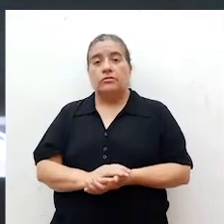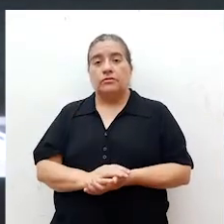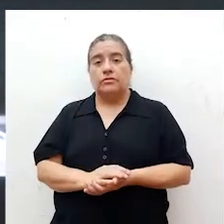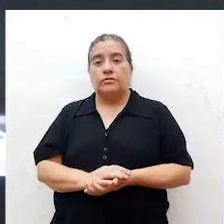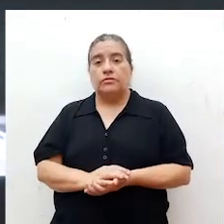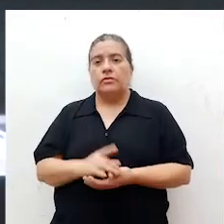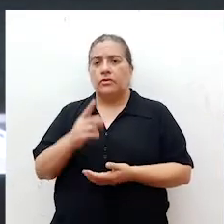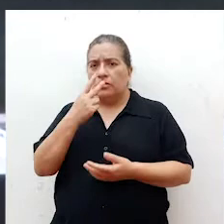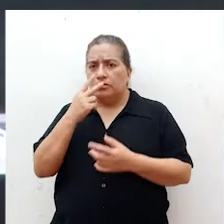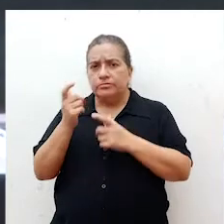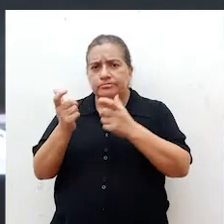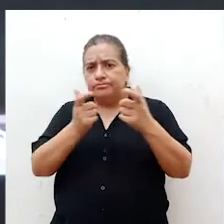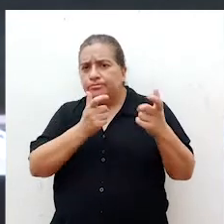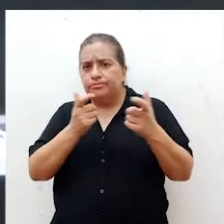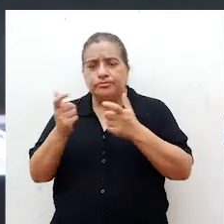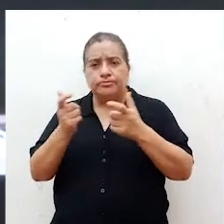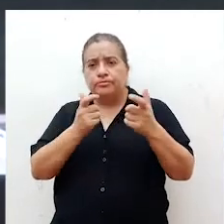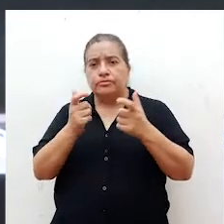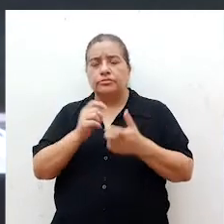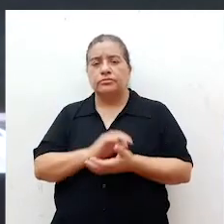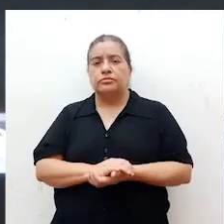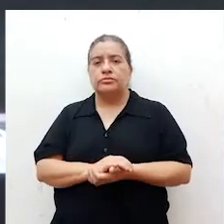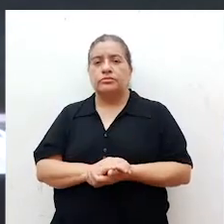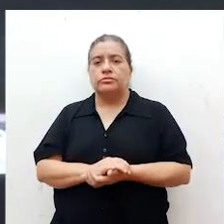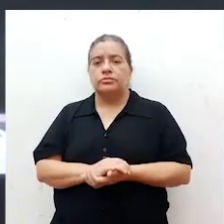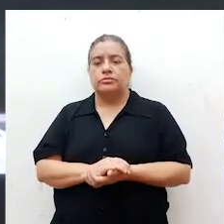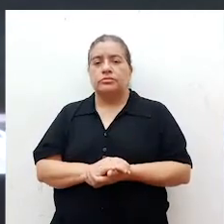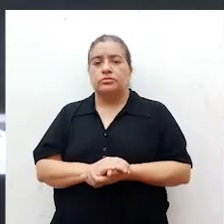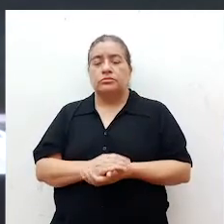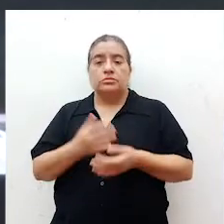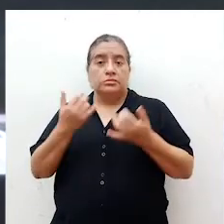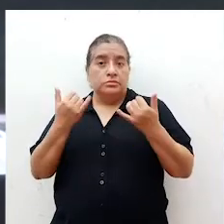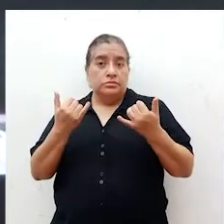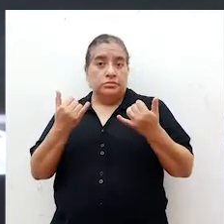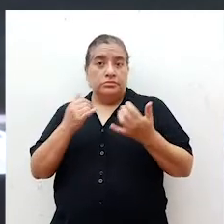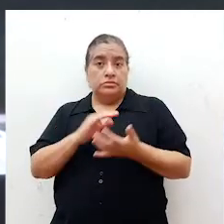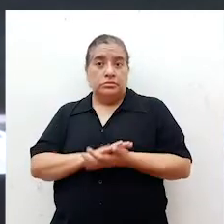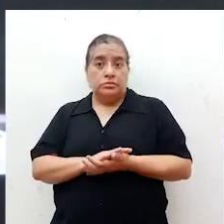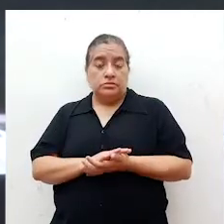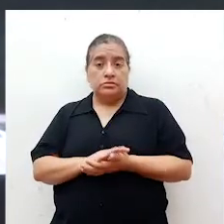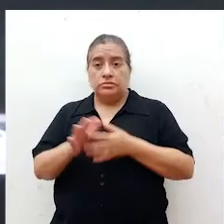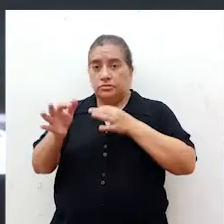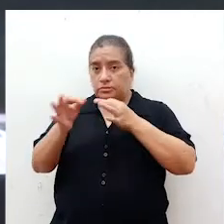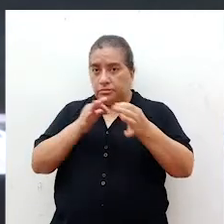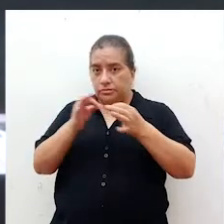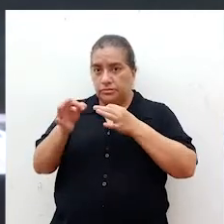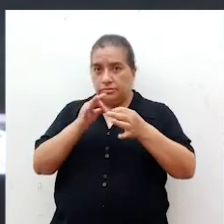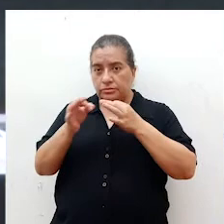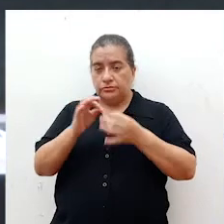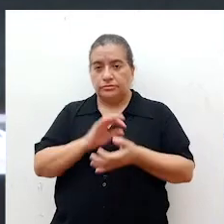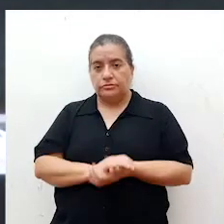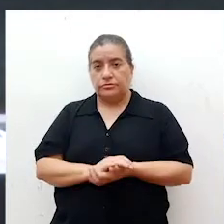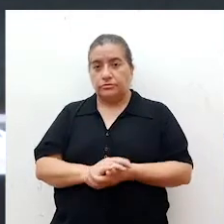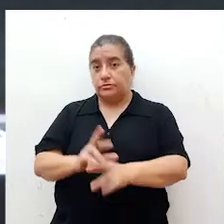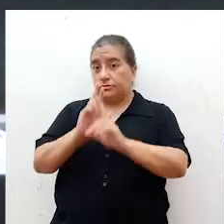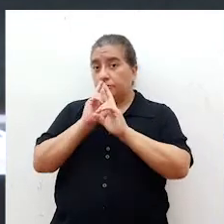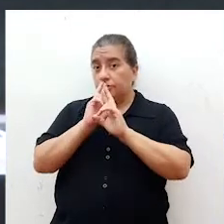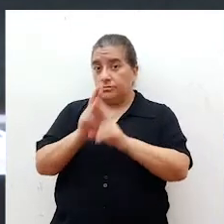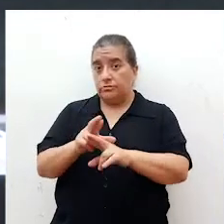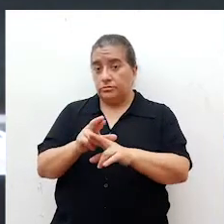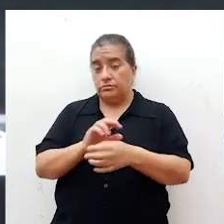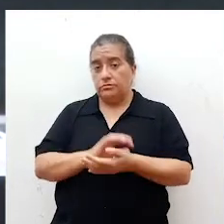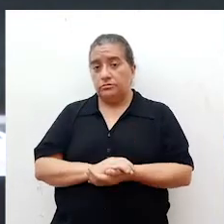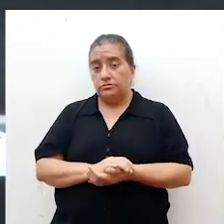niñas, niños y adolescentes, y hemos hecho supervisiones. Y esto en su hora también